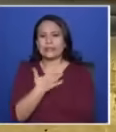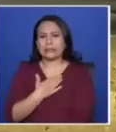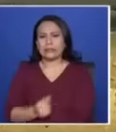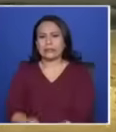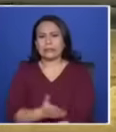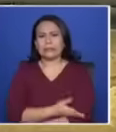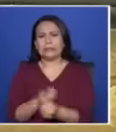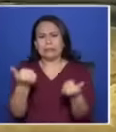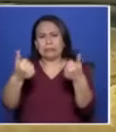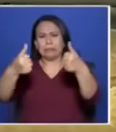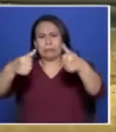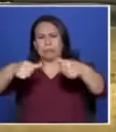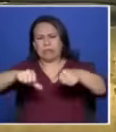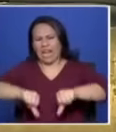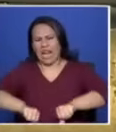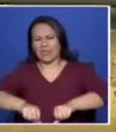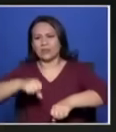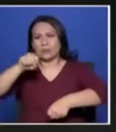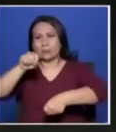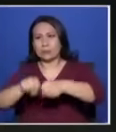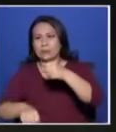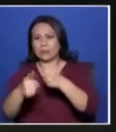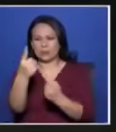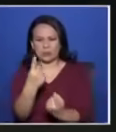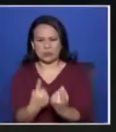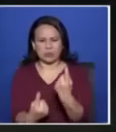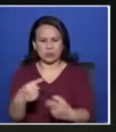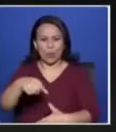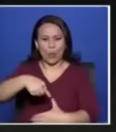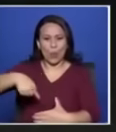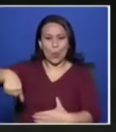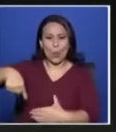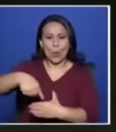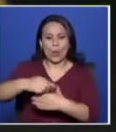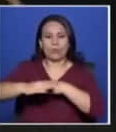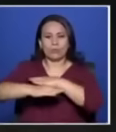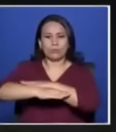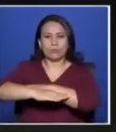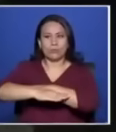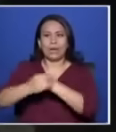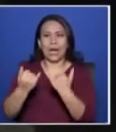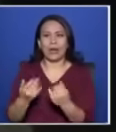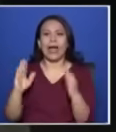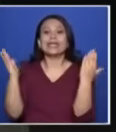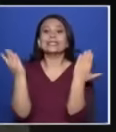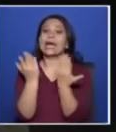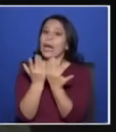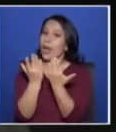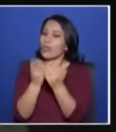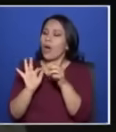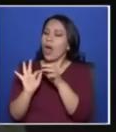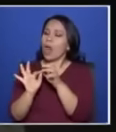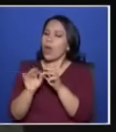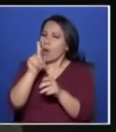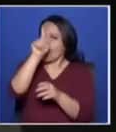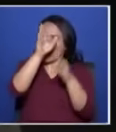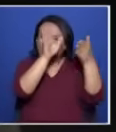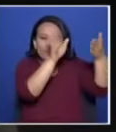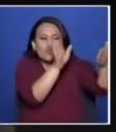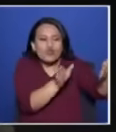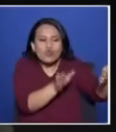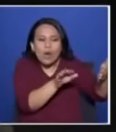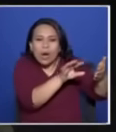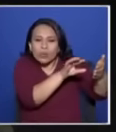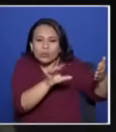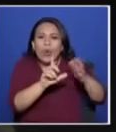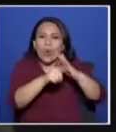en pésimas condiciones estos puentes justamente, ¿no? Y debido a esto se va a cerrar parcialmente el tercer puente en sentido